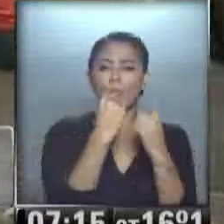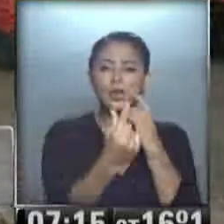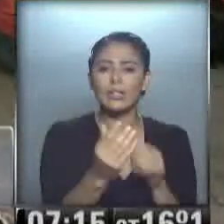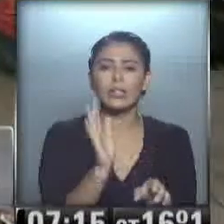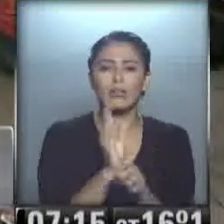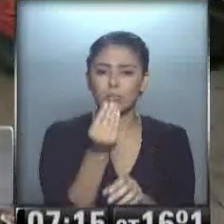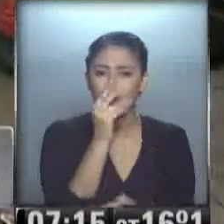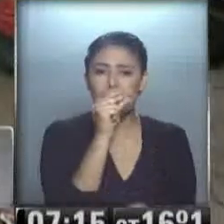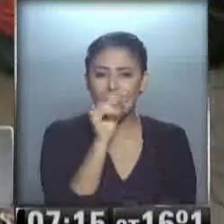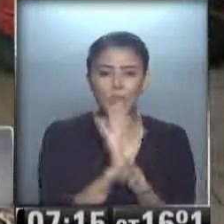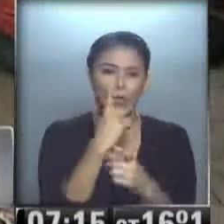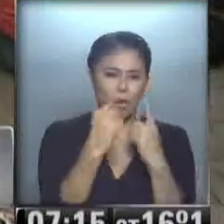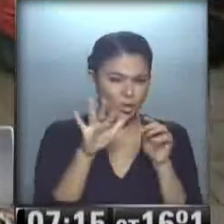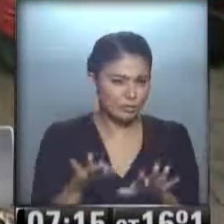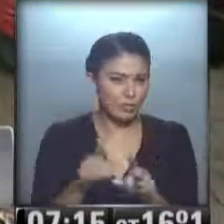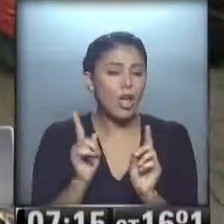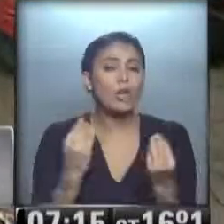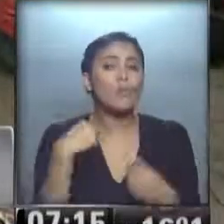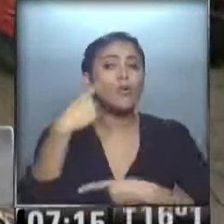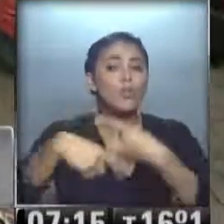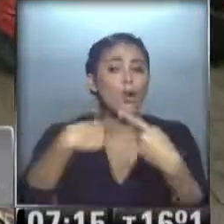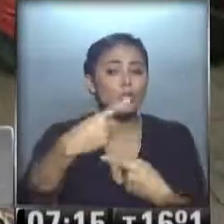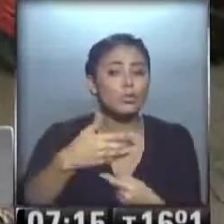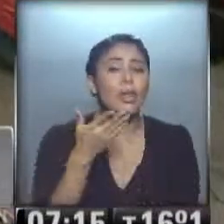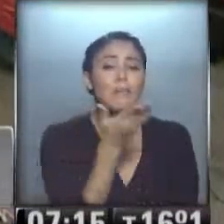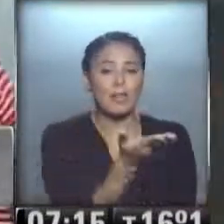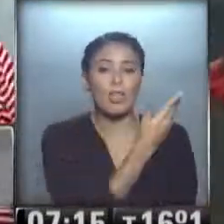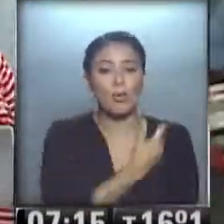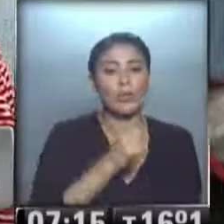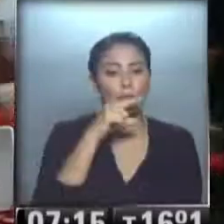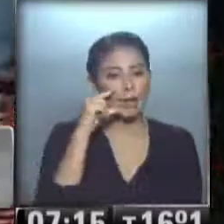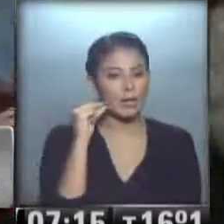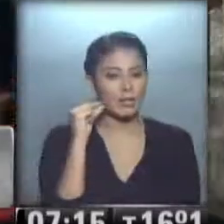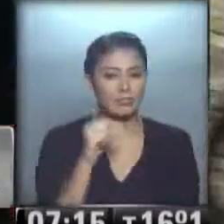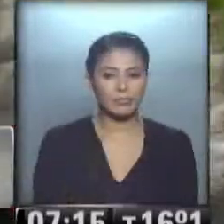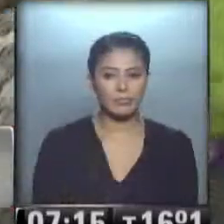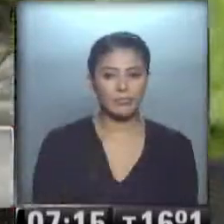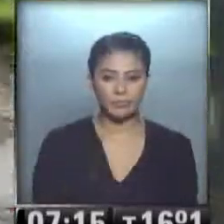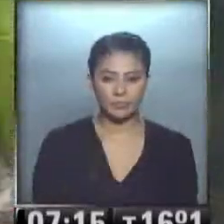urbanización y de cómo continuará este pedido hacia el gobierno de la ciudad de Buenos Aires.